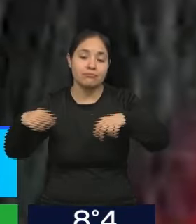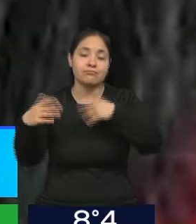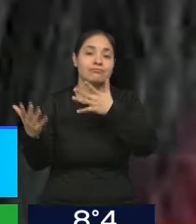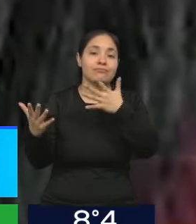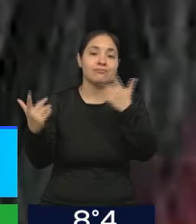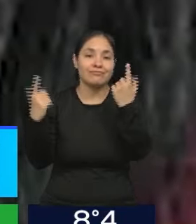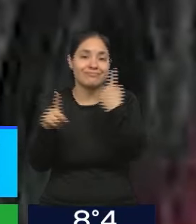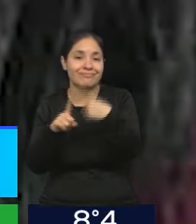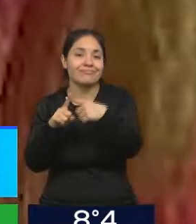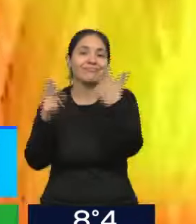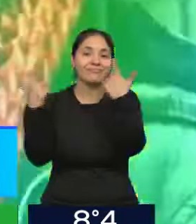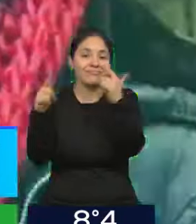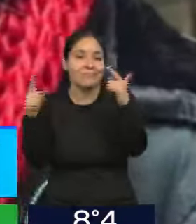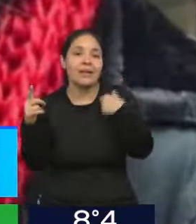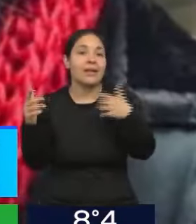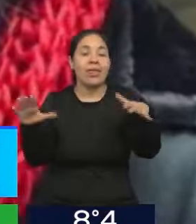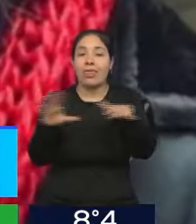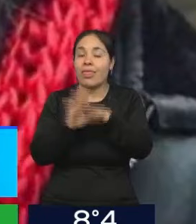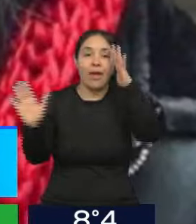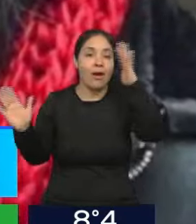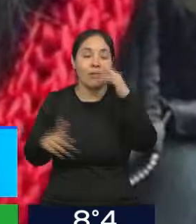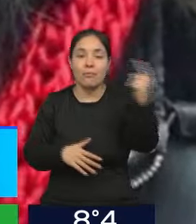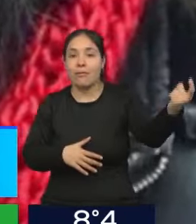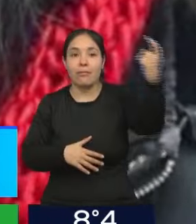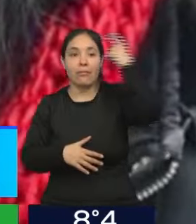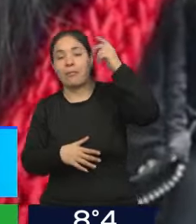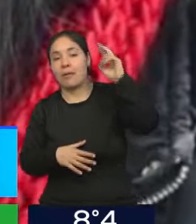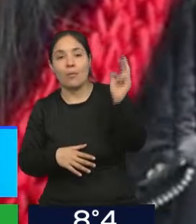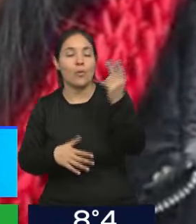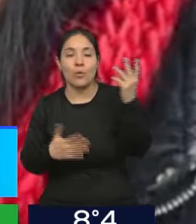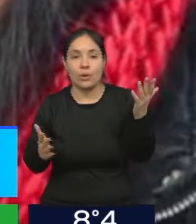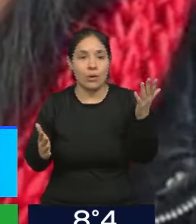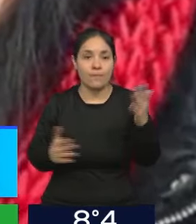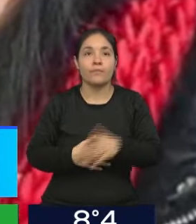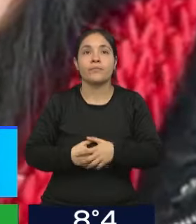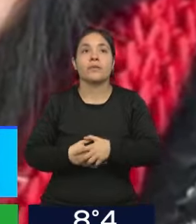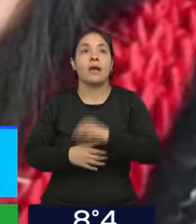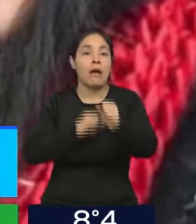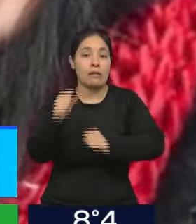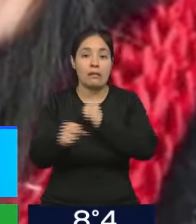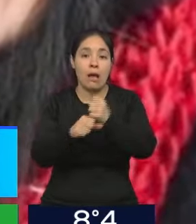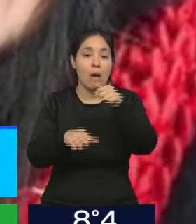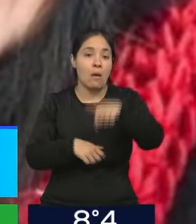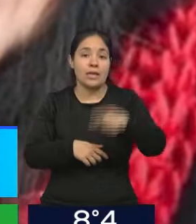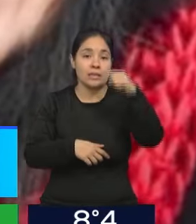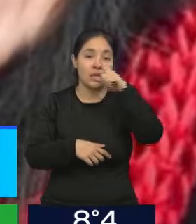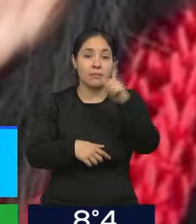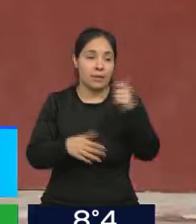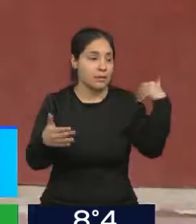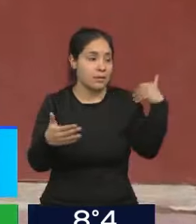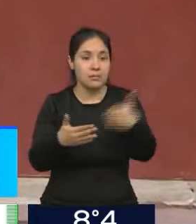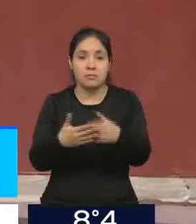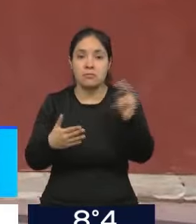proyectil impactó en su cabeza y la mató de manera inmediata. 7 meses sin respuestas para una muerte tan absurda como